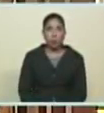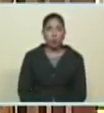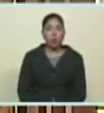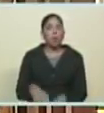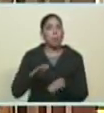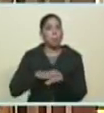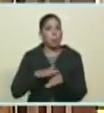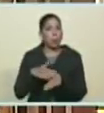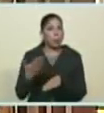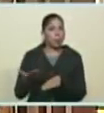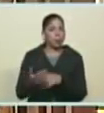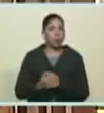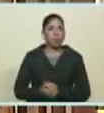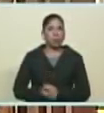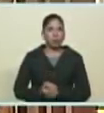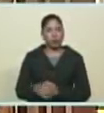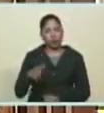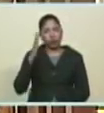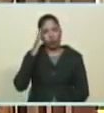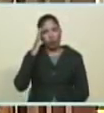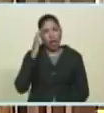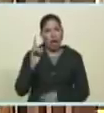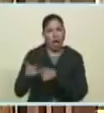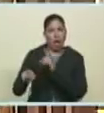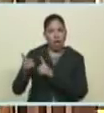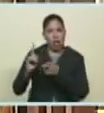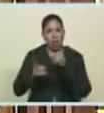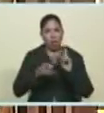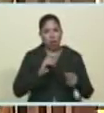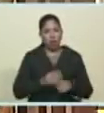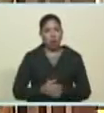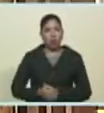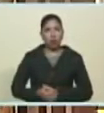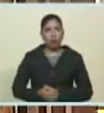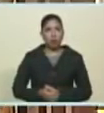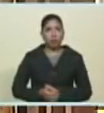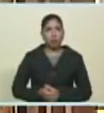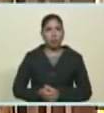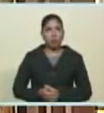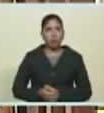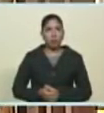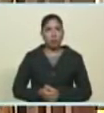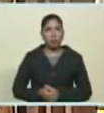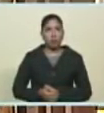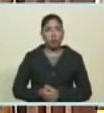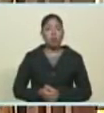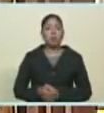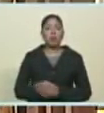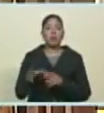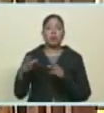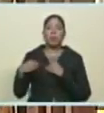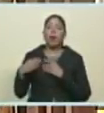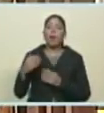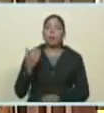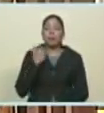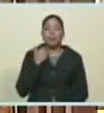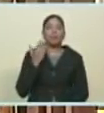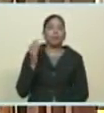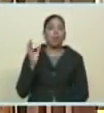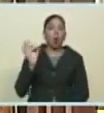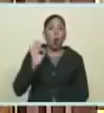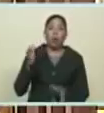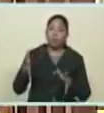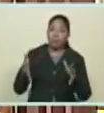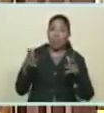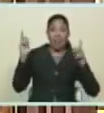Porque para hacer, yo sé que a algunos de ustedes también les ha tocado vencer y perder. Algunos de